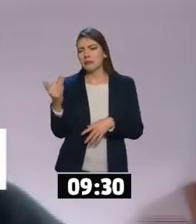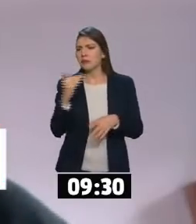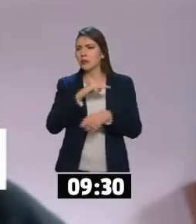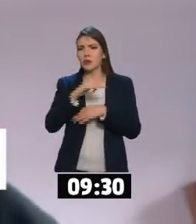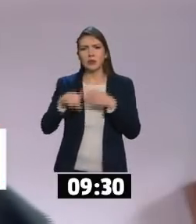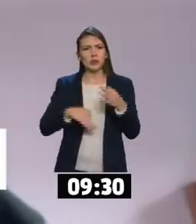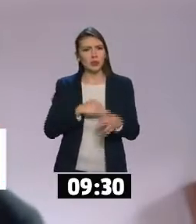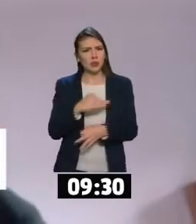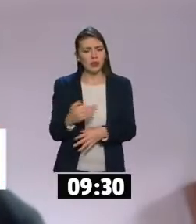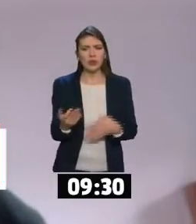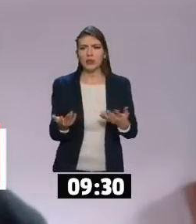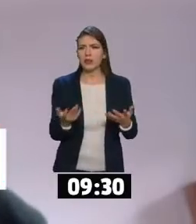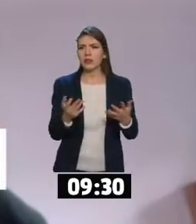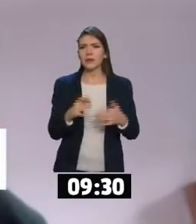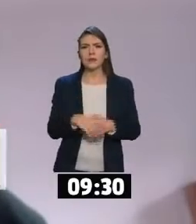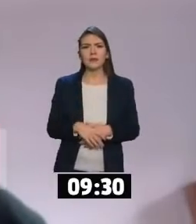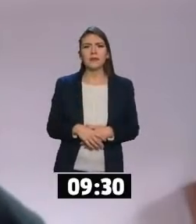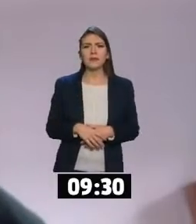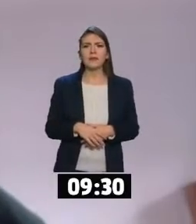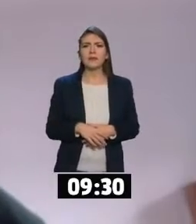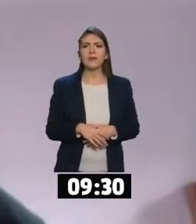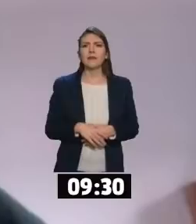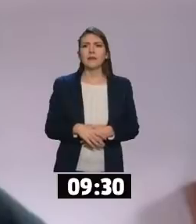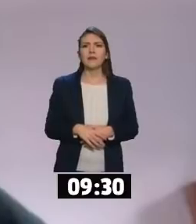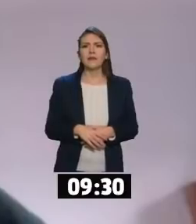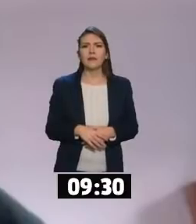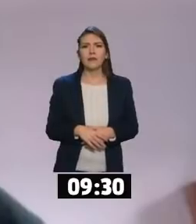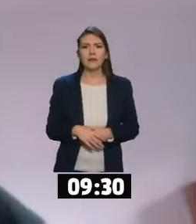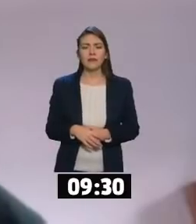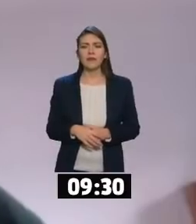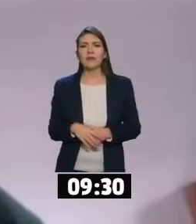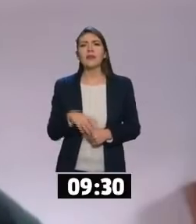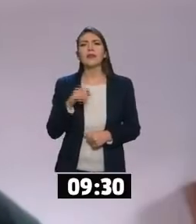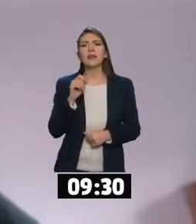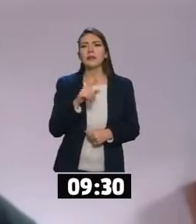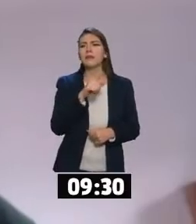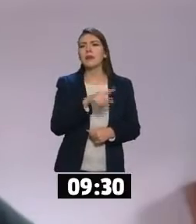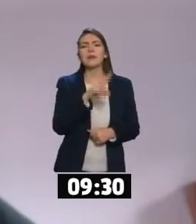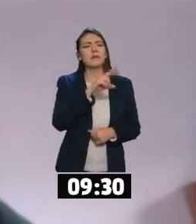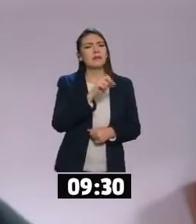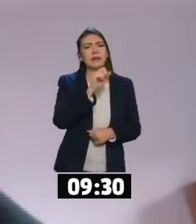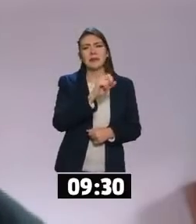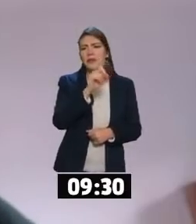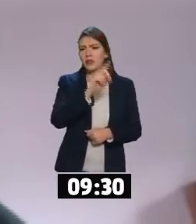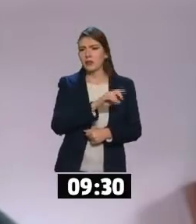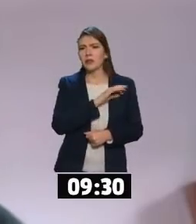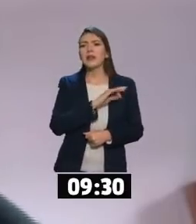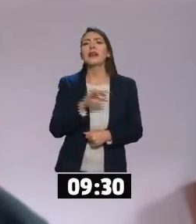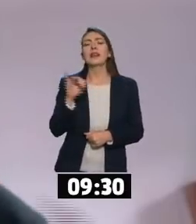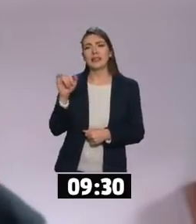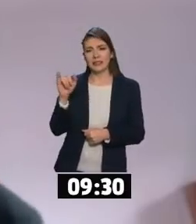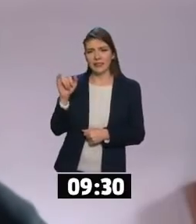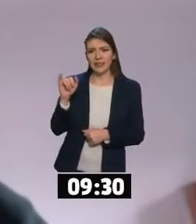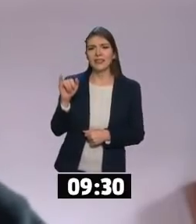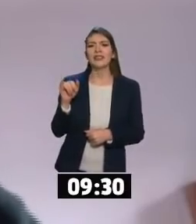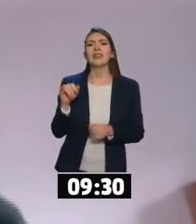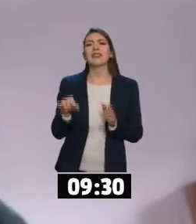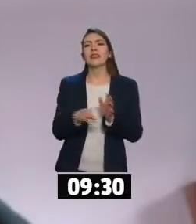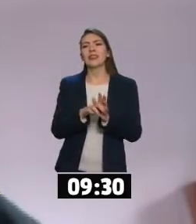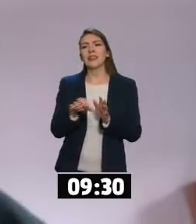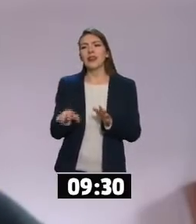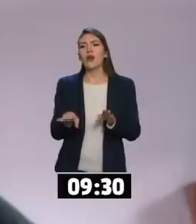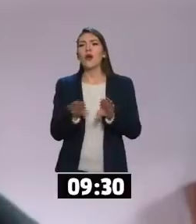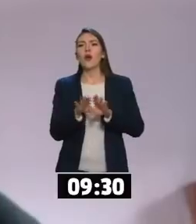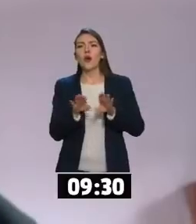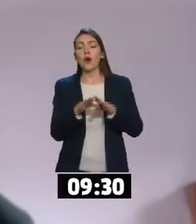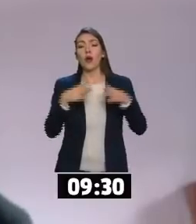y los fines de semana, Wilbur. Exactamente, sobre todo es de cómo verse bien, una apariencia